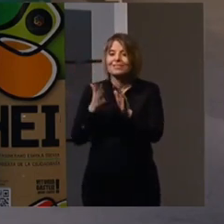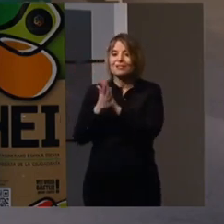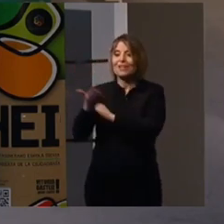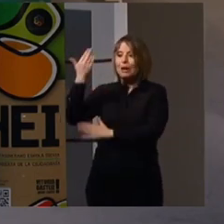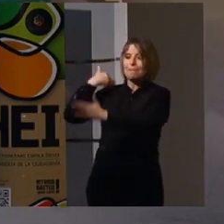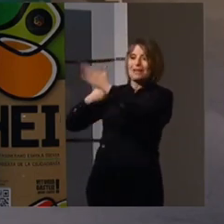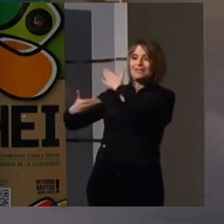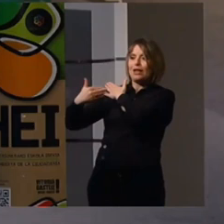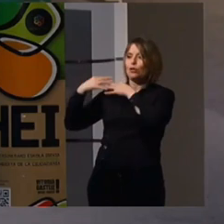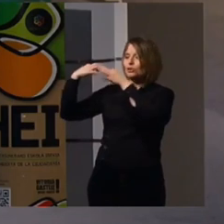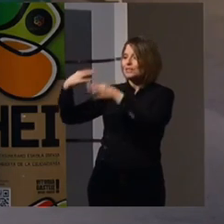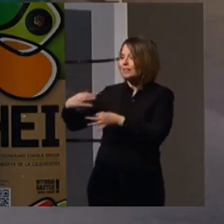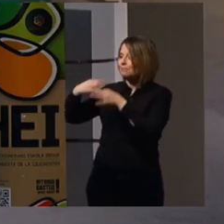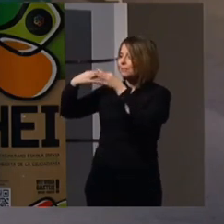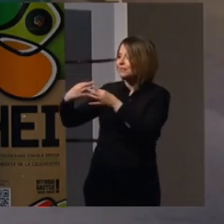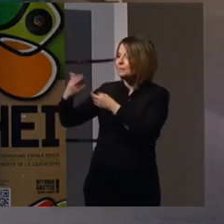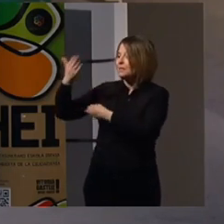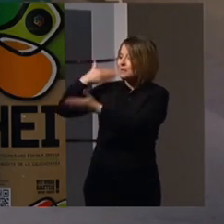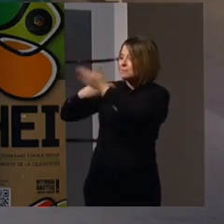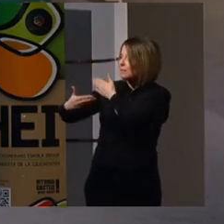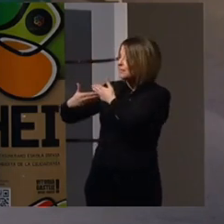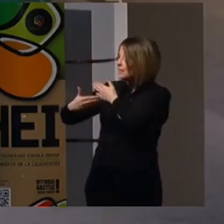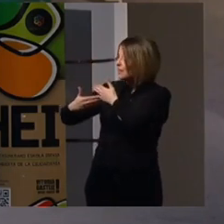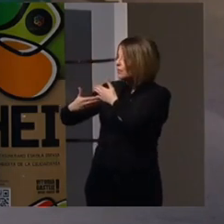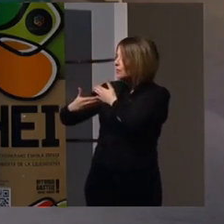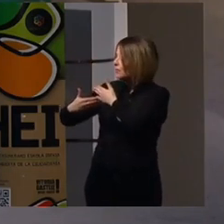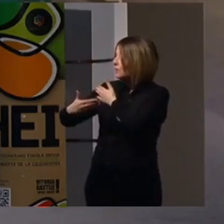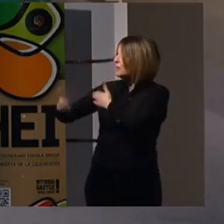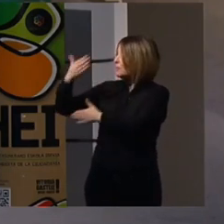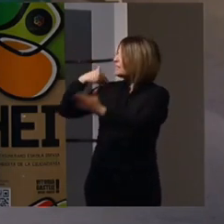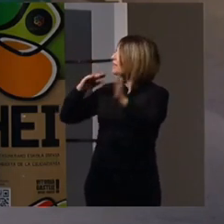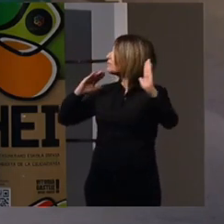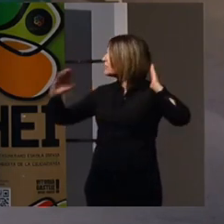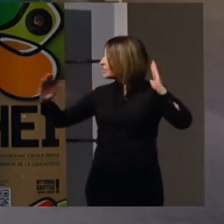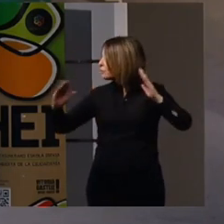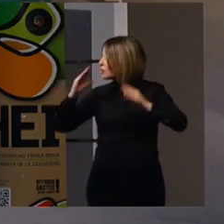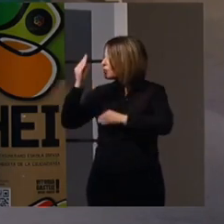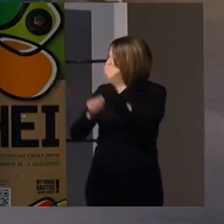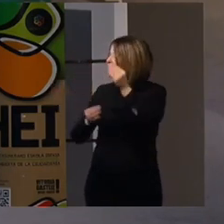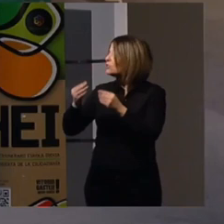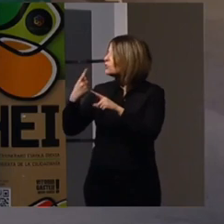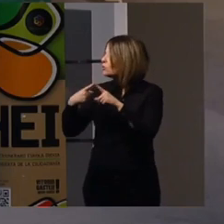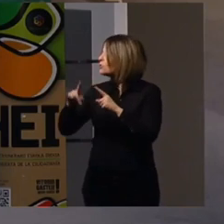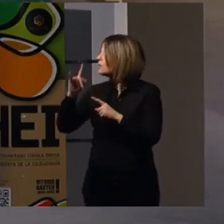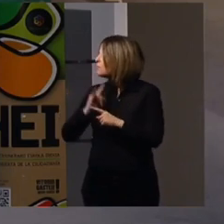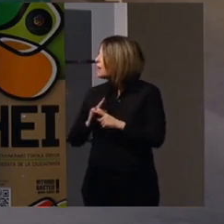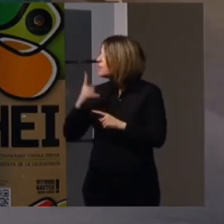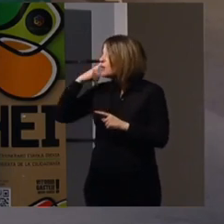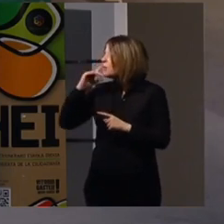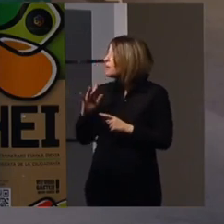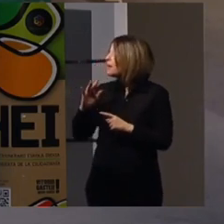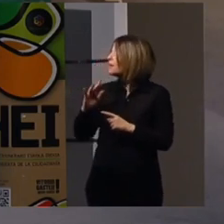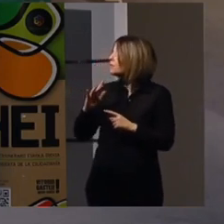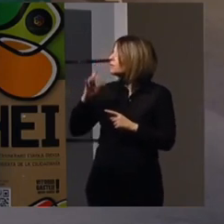pasado sí que estábamos intentando, ¿no? No se trata de idealizar el pasado, porque en épocas pasadas se han hecho cosas terribles también, pero sí existían